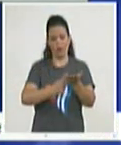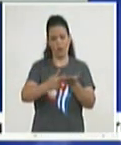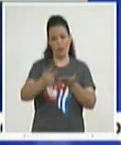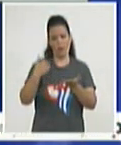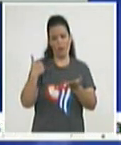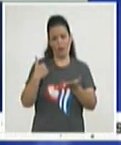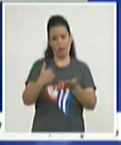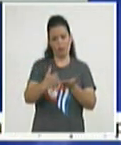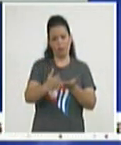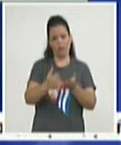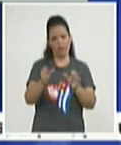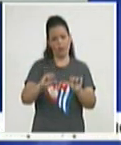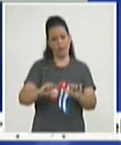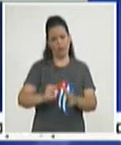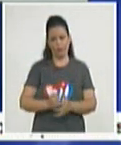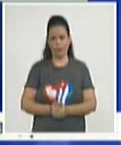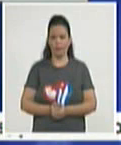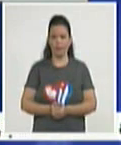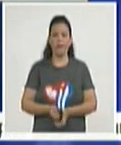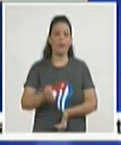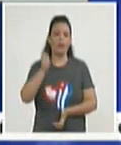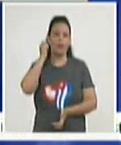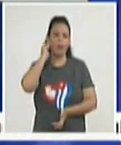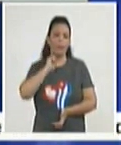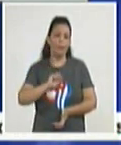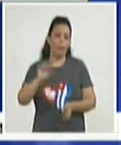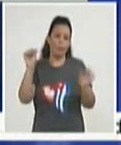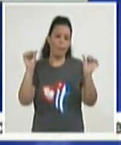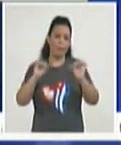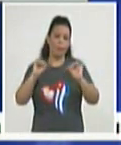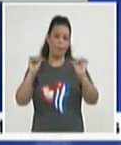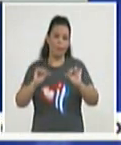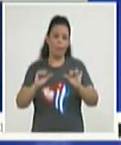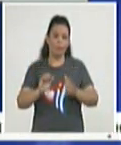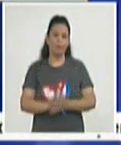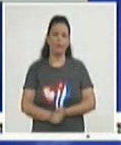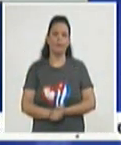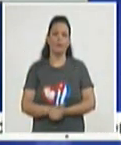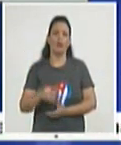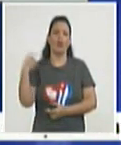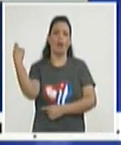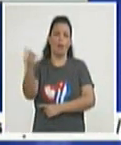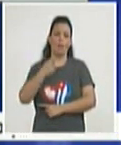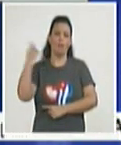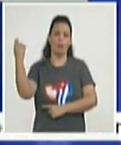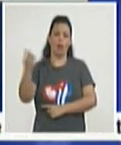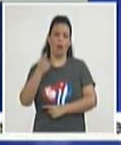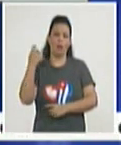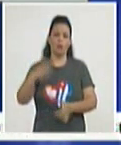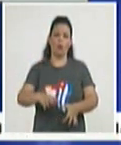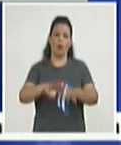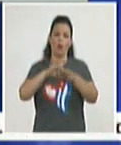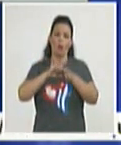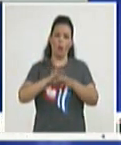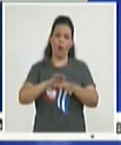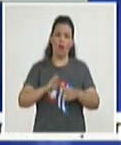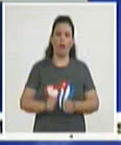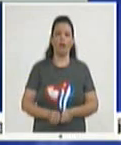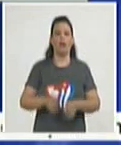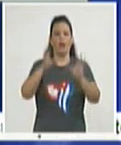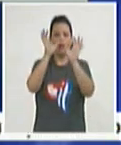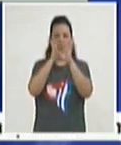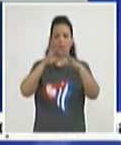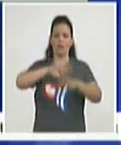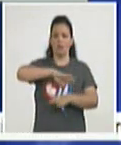Y lo de mayor tasa, pues está Mantua, Guanes, Viñales, Sandino, Minas de